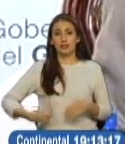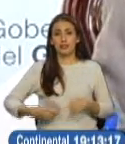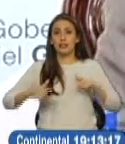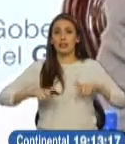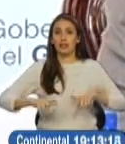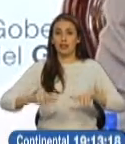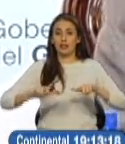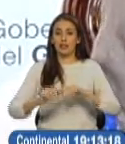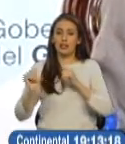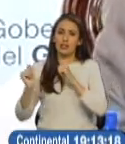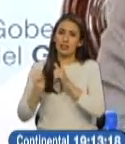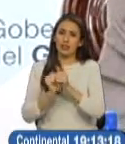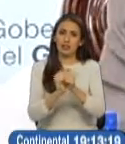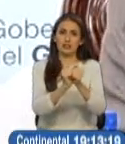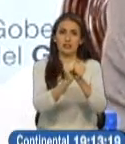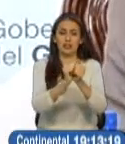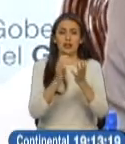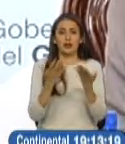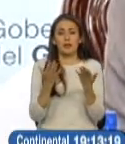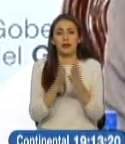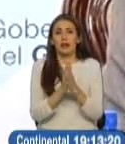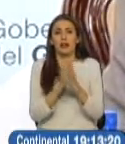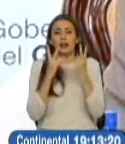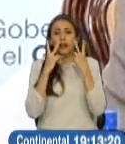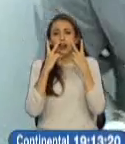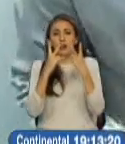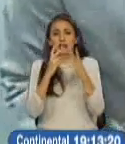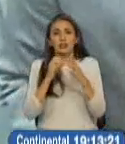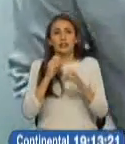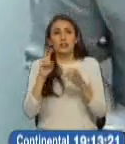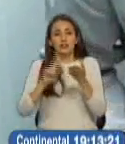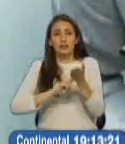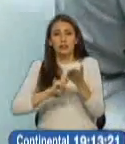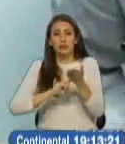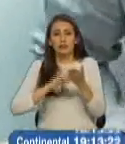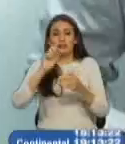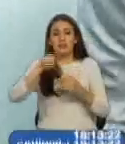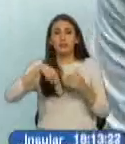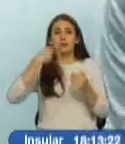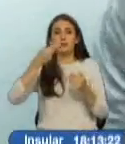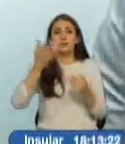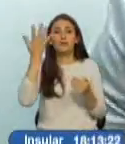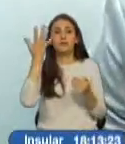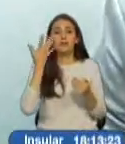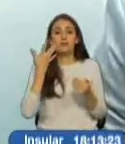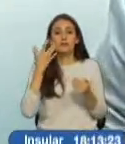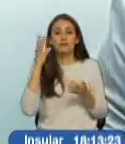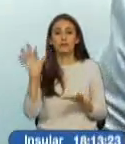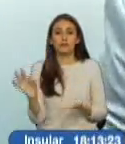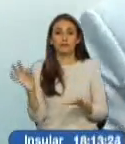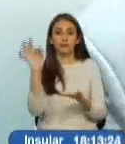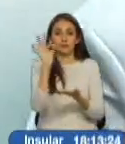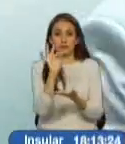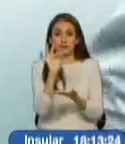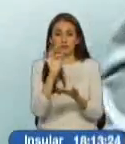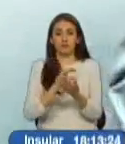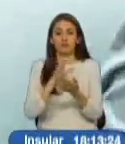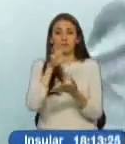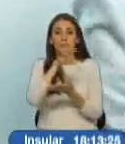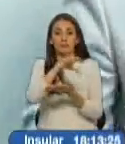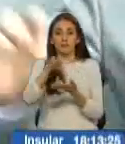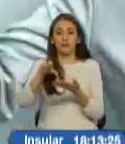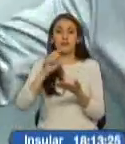poder llevar puentes, tener puentes, diálogo. Durante los próximos días, el representante del Ejecutivo en la